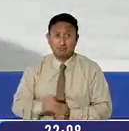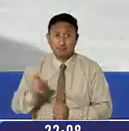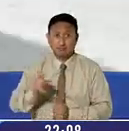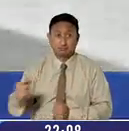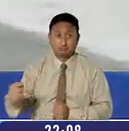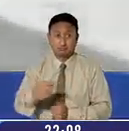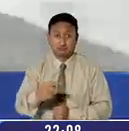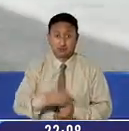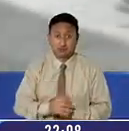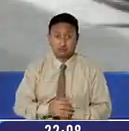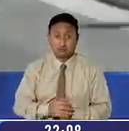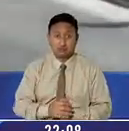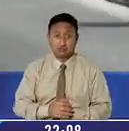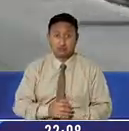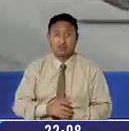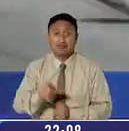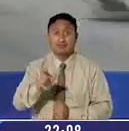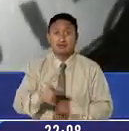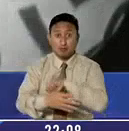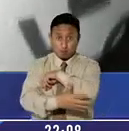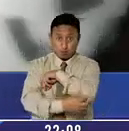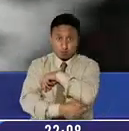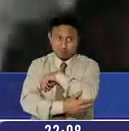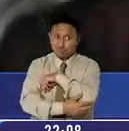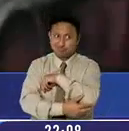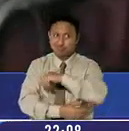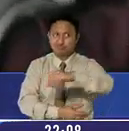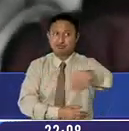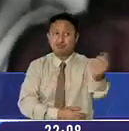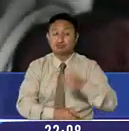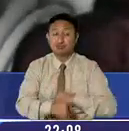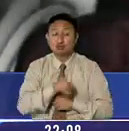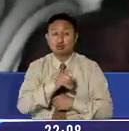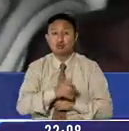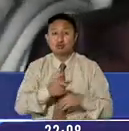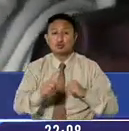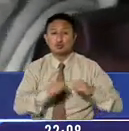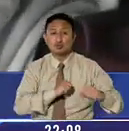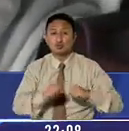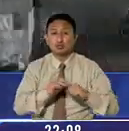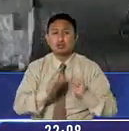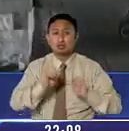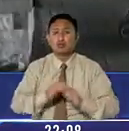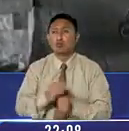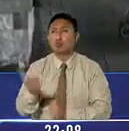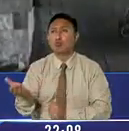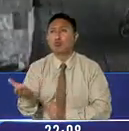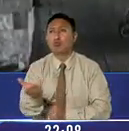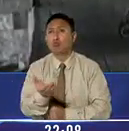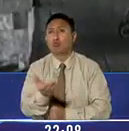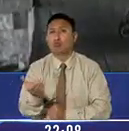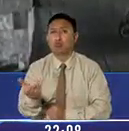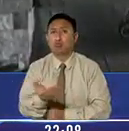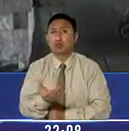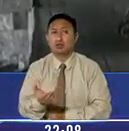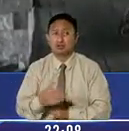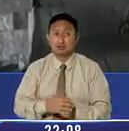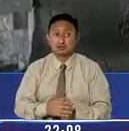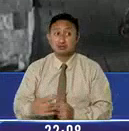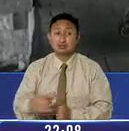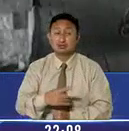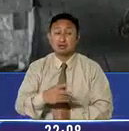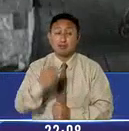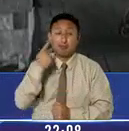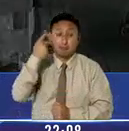se escondía el rostro de la pobreza. Ese esfuerzo de sus pequeñas manitas servían para continuar la buena vida de